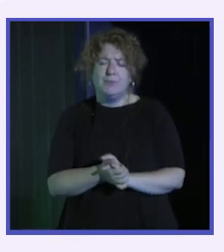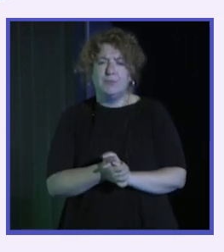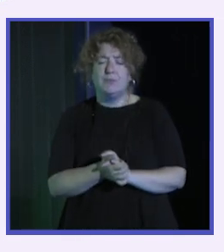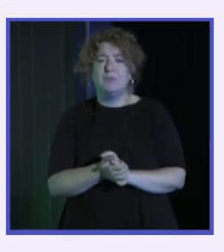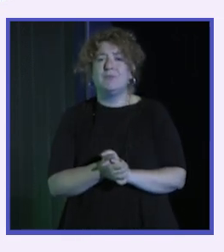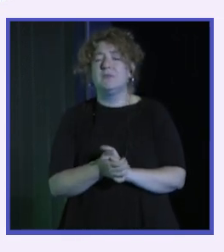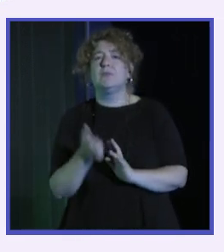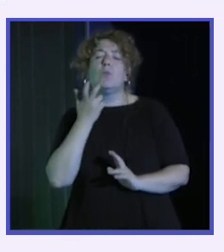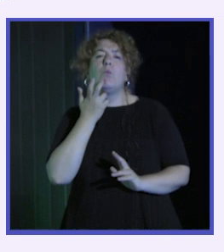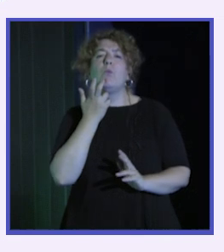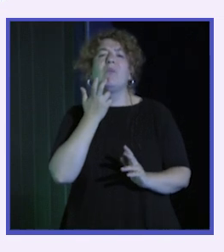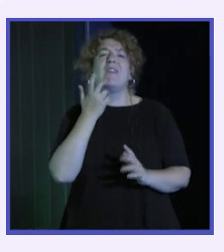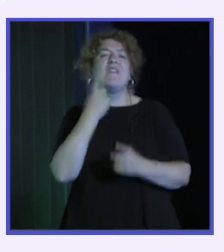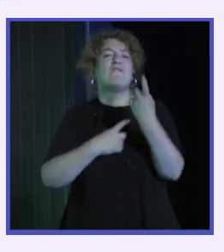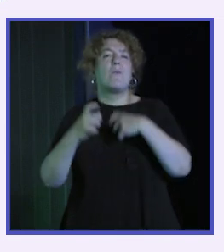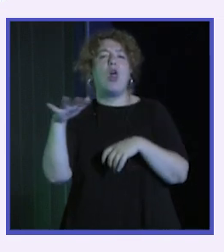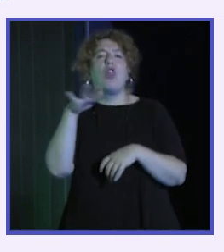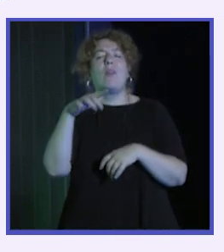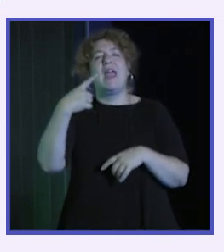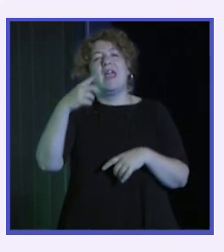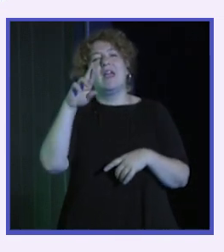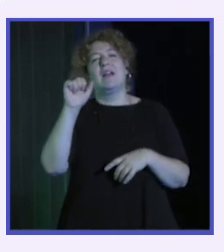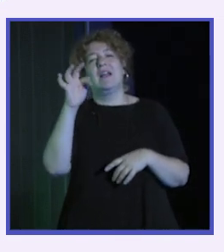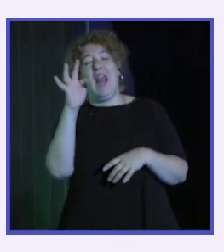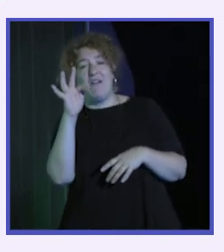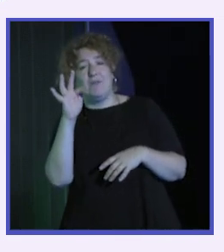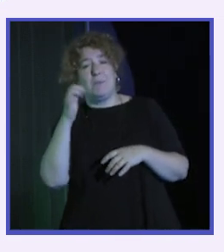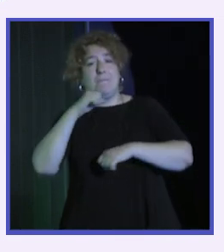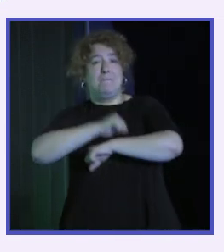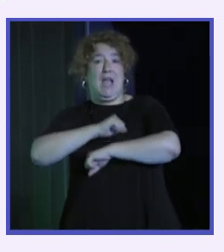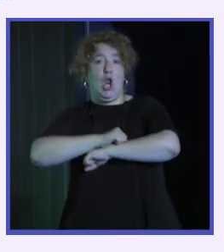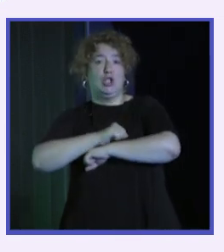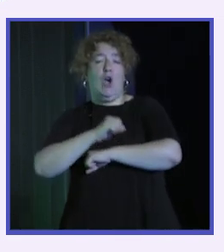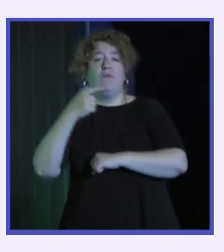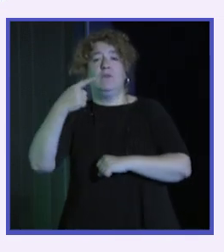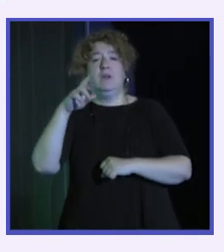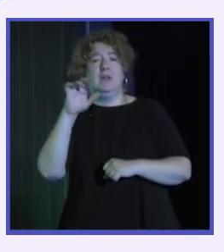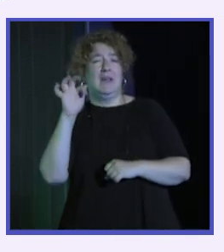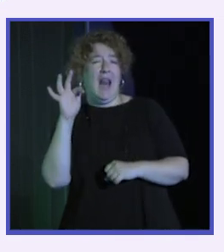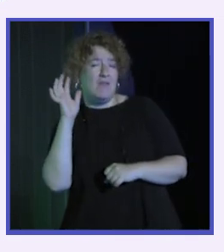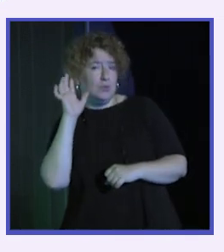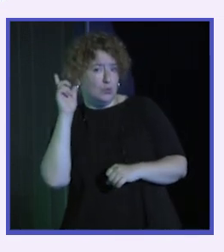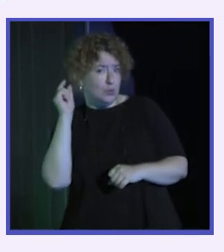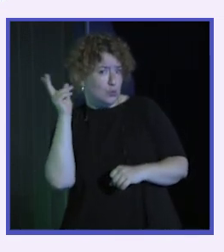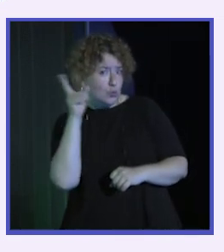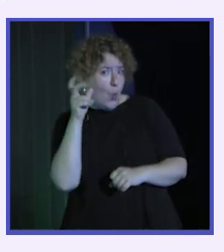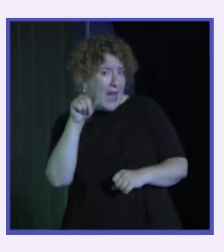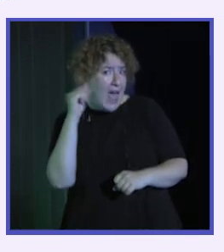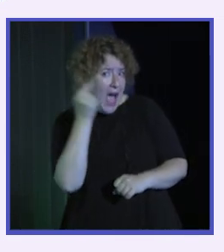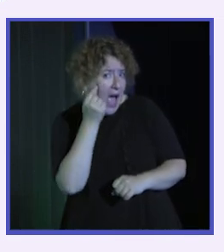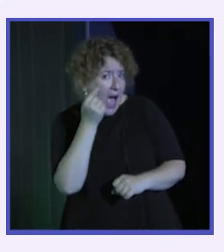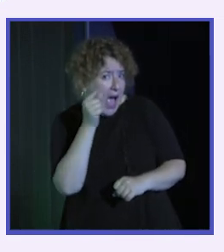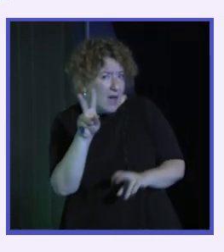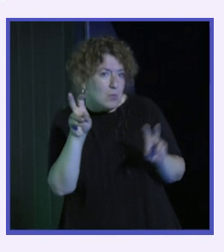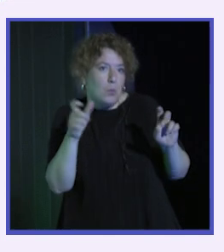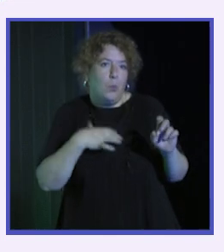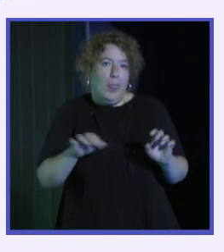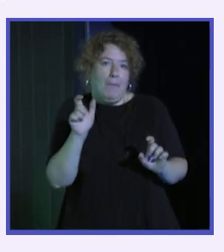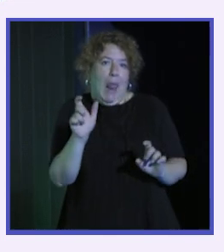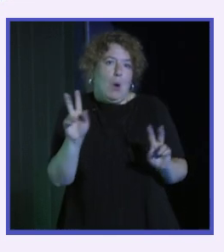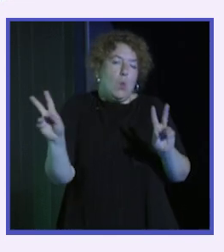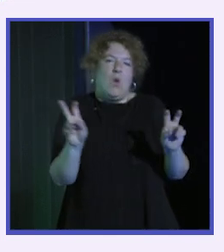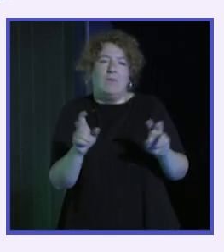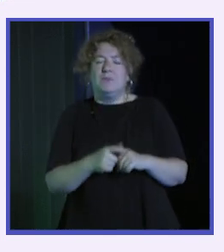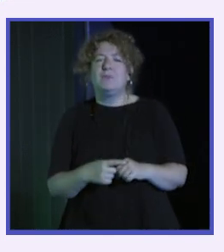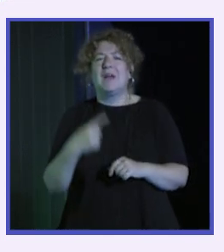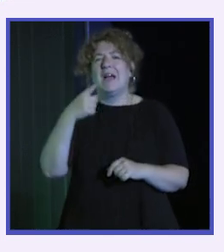o busca la información en Graph, ¿vale? En Microsoft Graph. No sé si lo habéis escuchado, si no lo habéis escuchado, si es un palabra nuevo. ¿Qué es